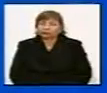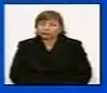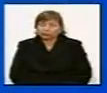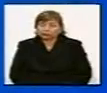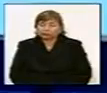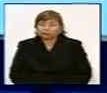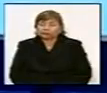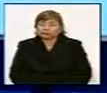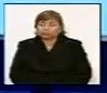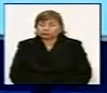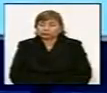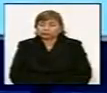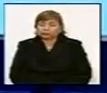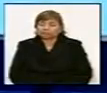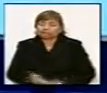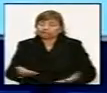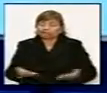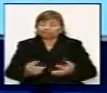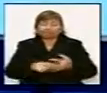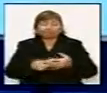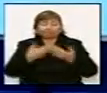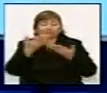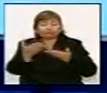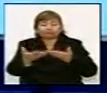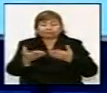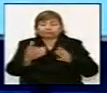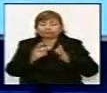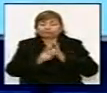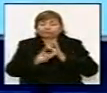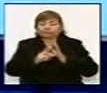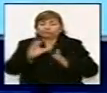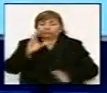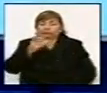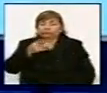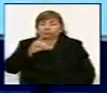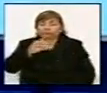Y por iniciativa de la legisladora Ana María Choquehuanca, se creó...